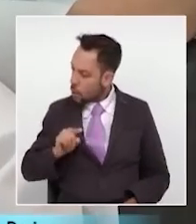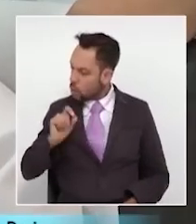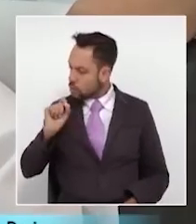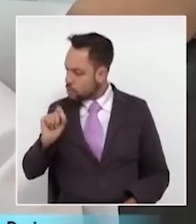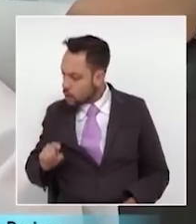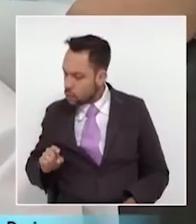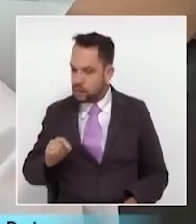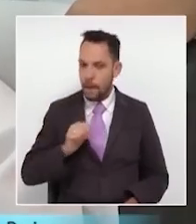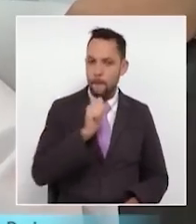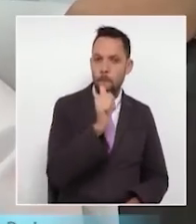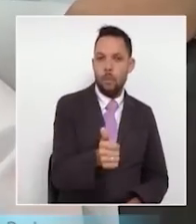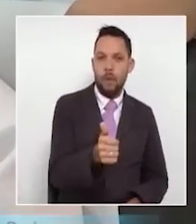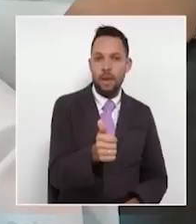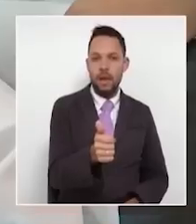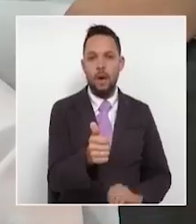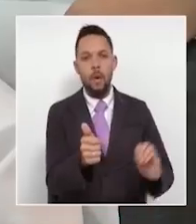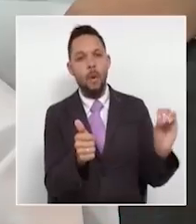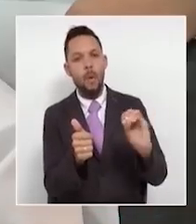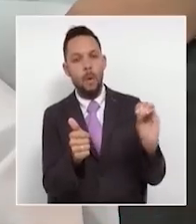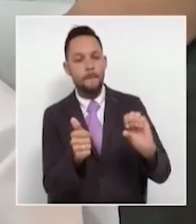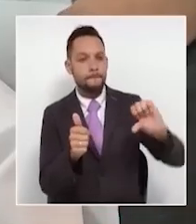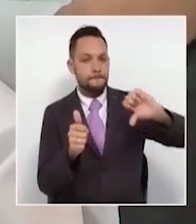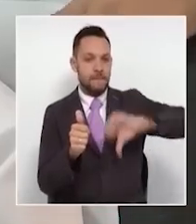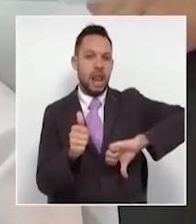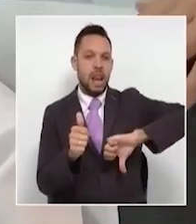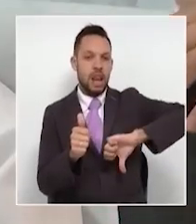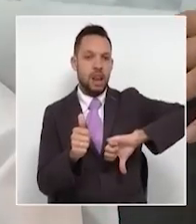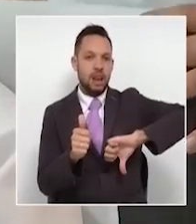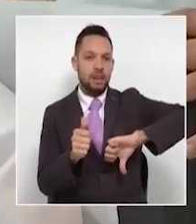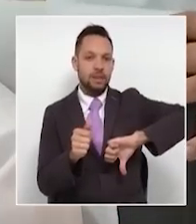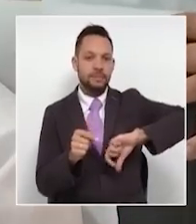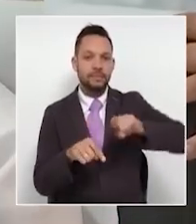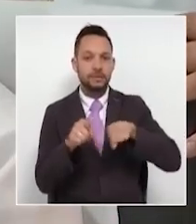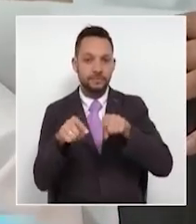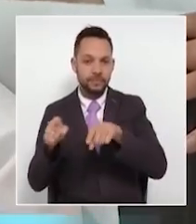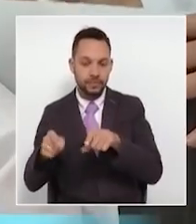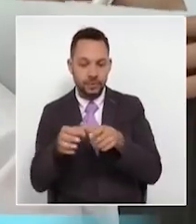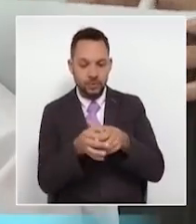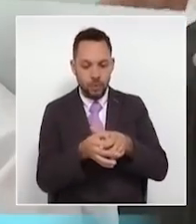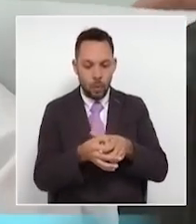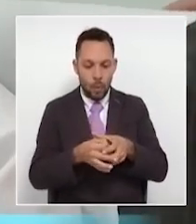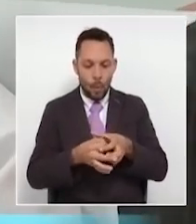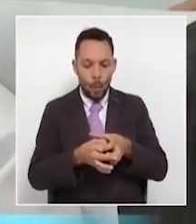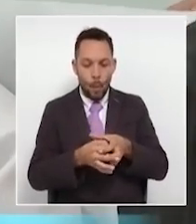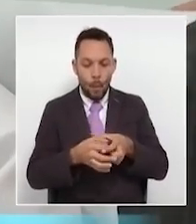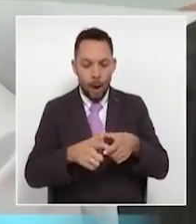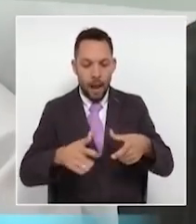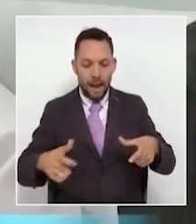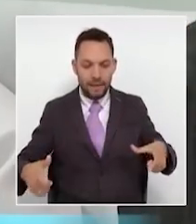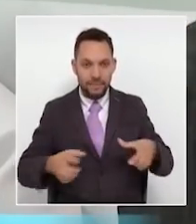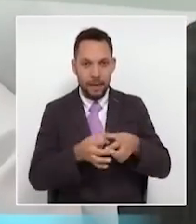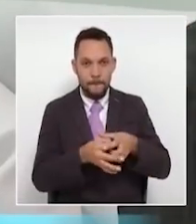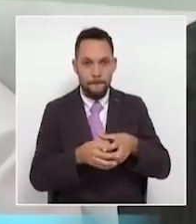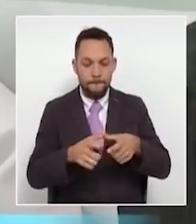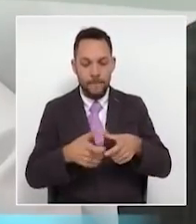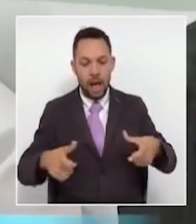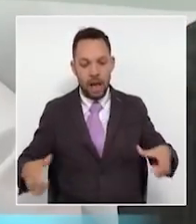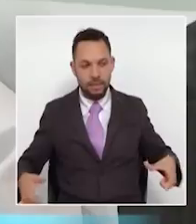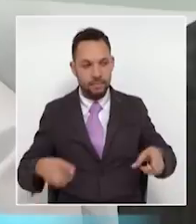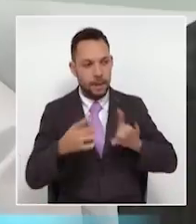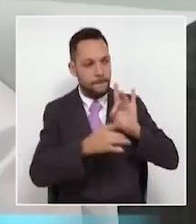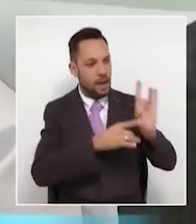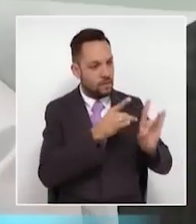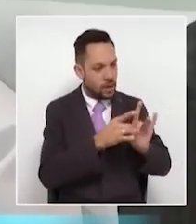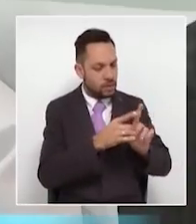buenas o son malas todas las ondas cerebrales son adecuadas sino que